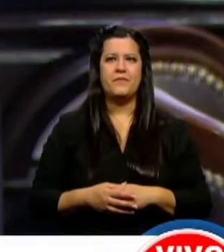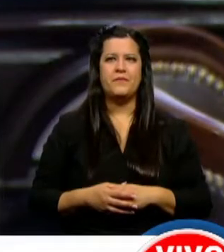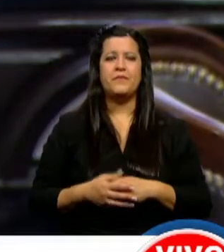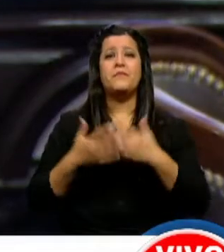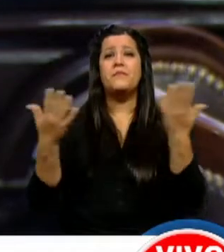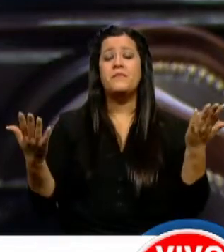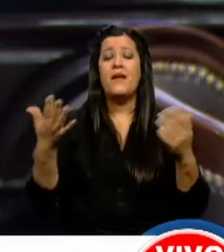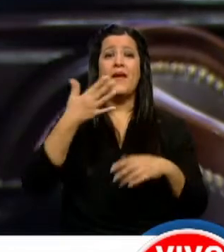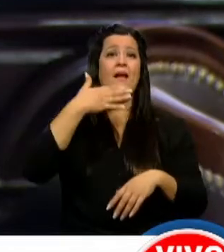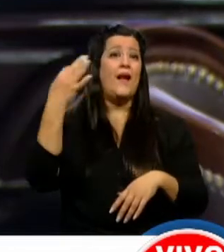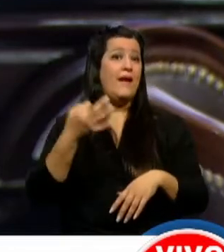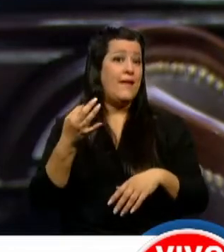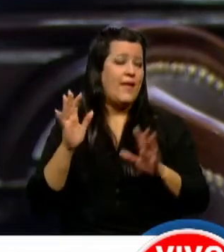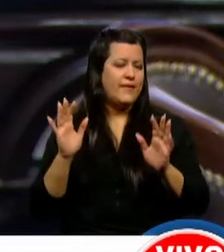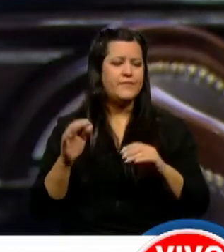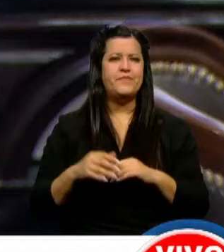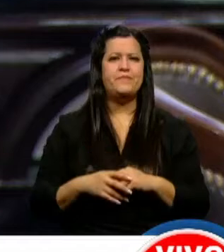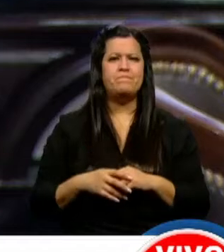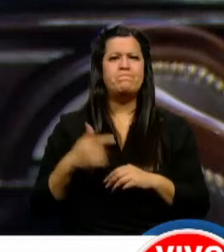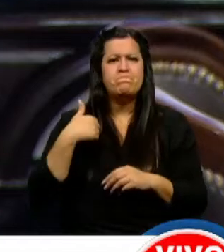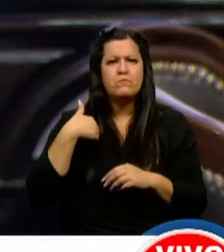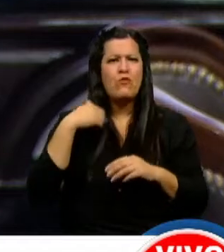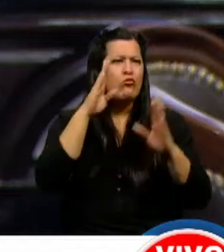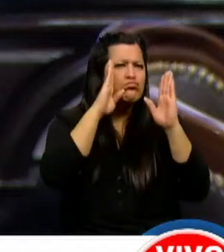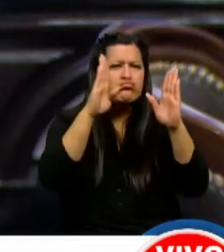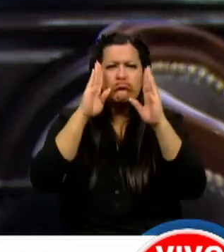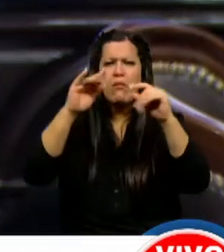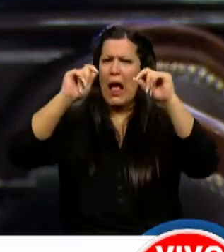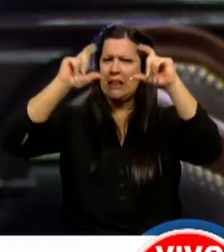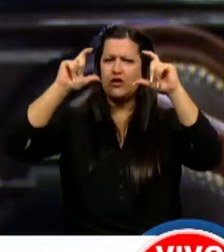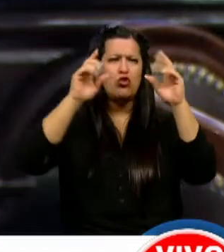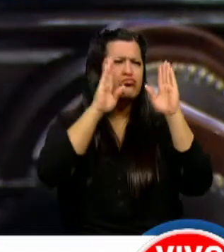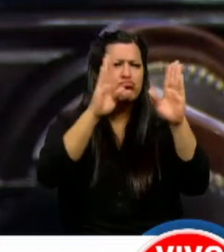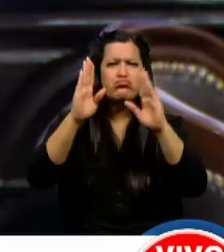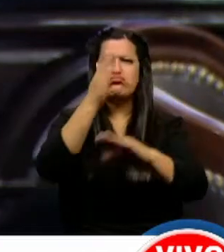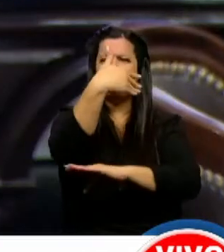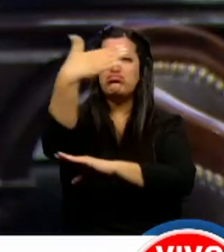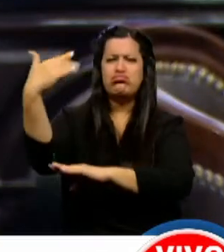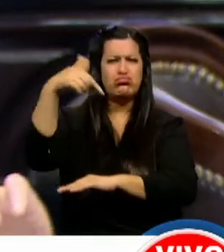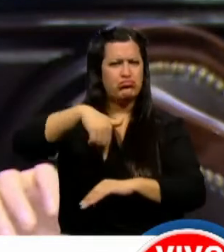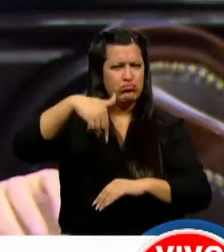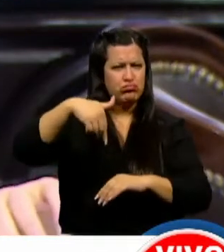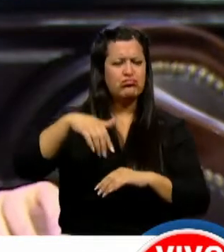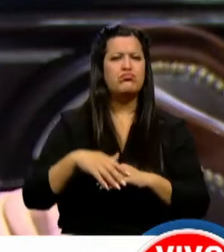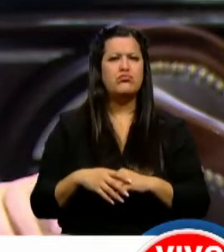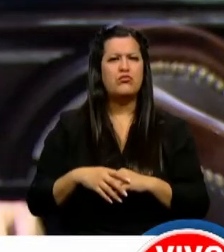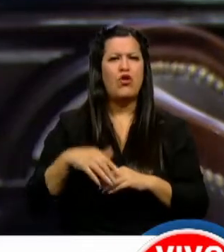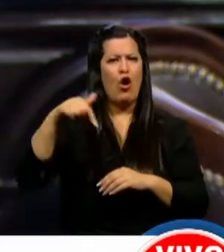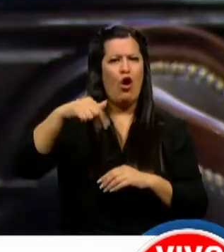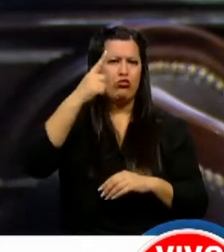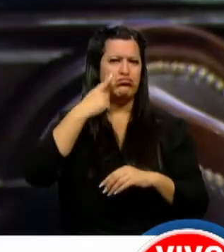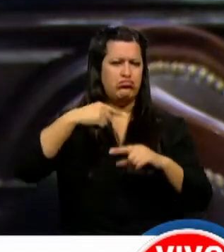Bueno, la verdad que he escuchado con atención gran parte de los discursos que durante el día